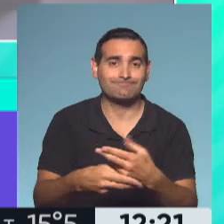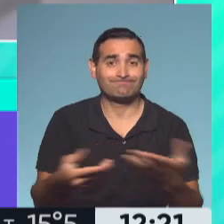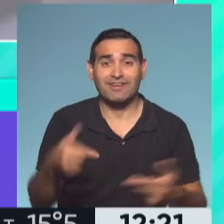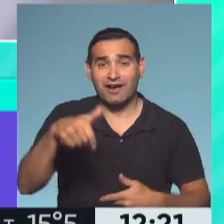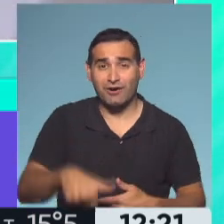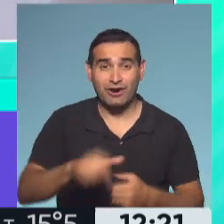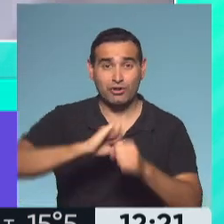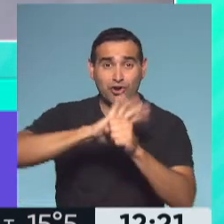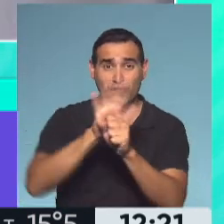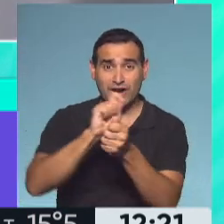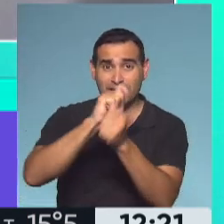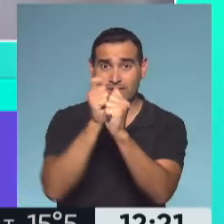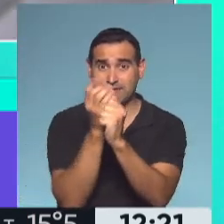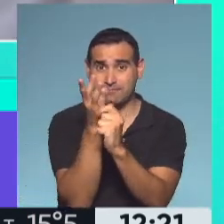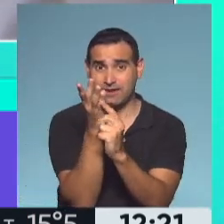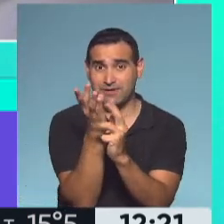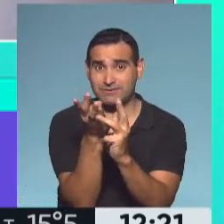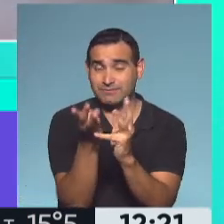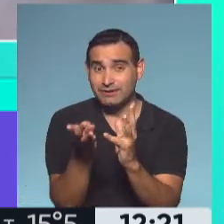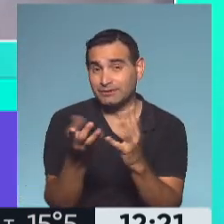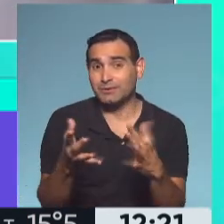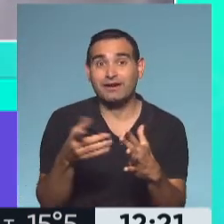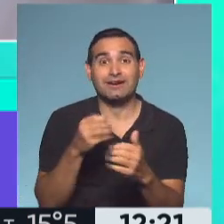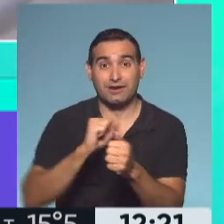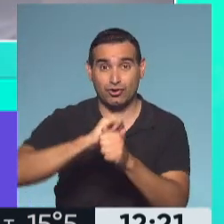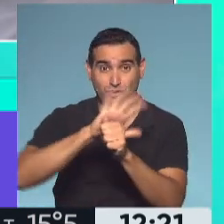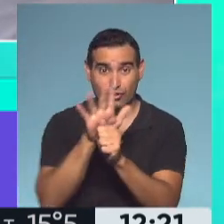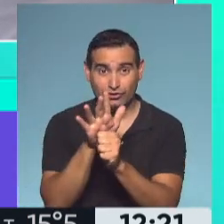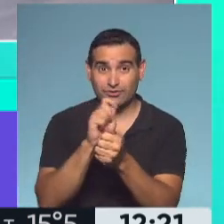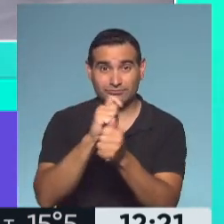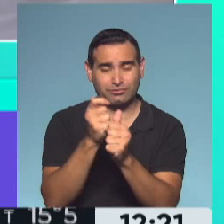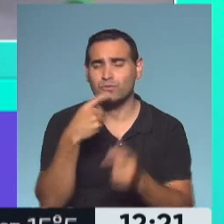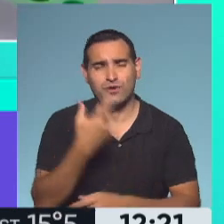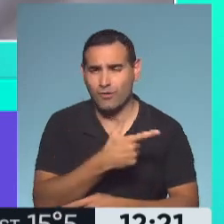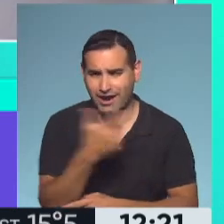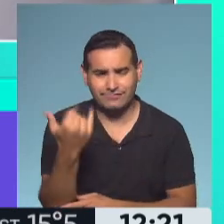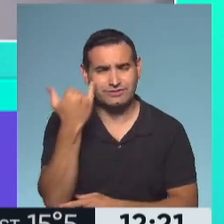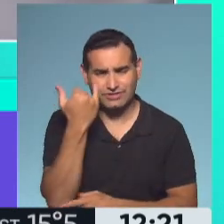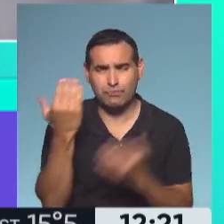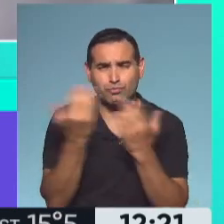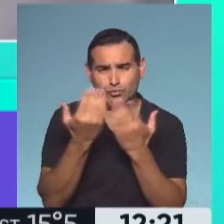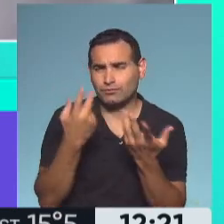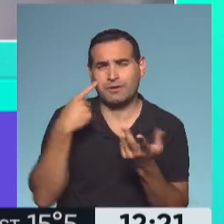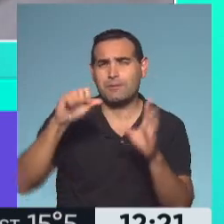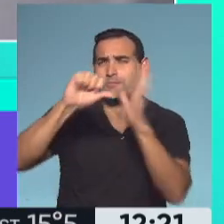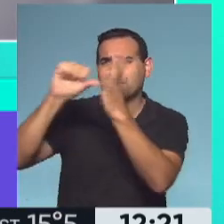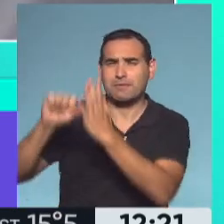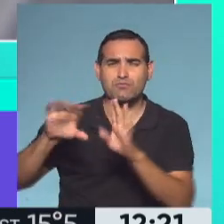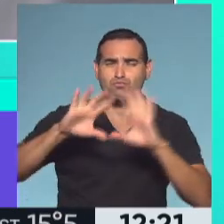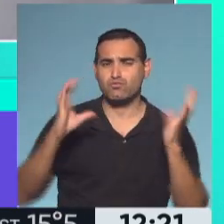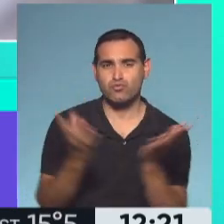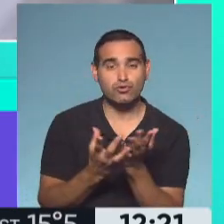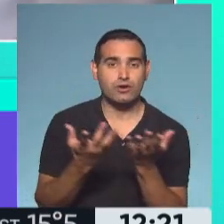nuevas variantes, una de las cosas que las caracteriza, de la que no tenemos dudas porque se vio en todos los países del mundo, es la